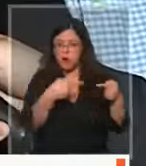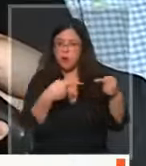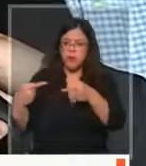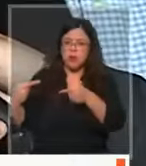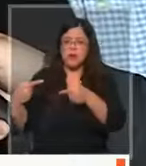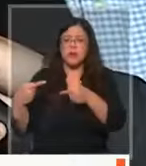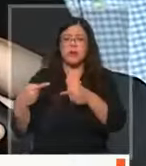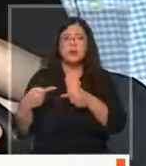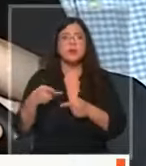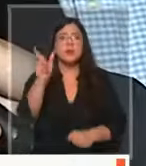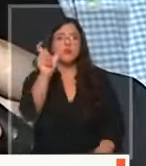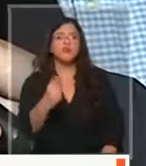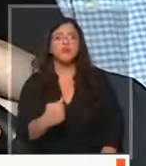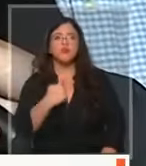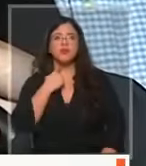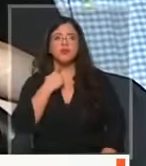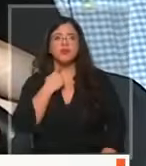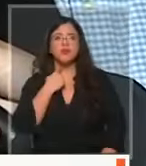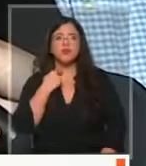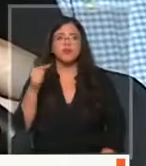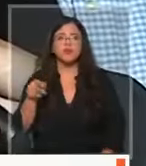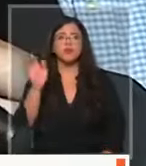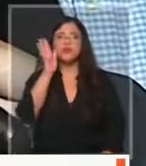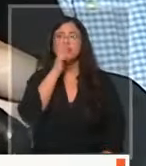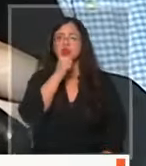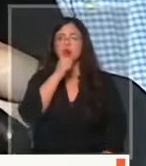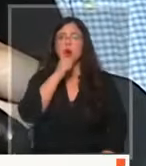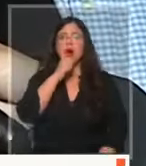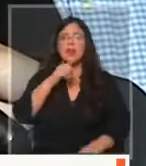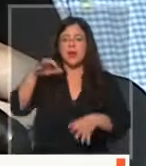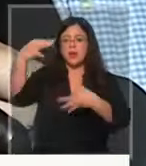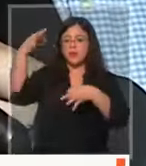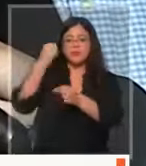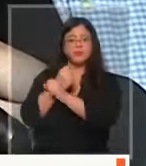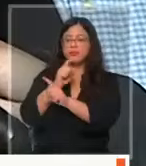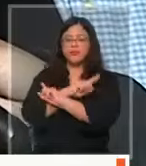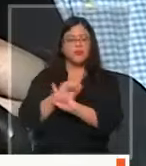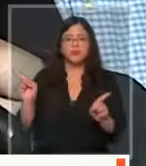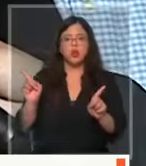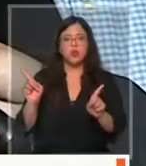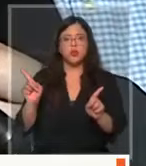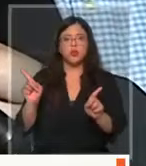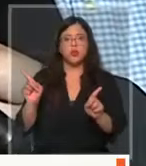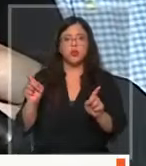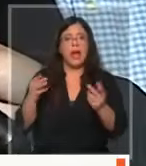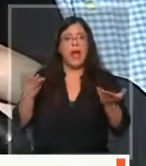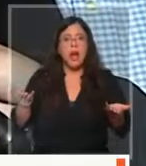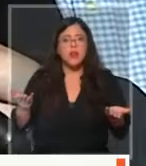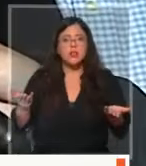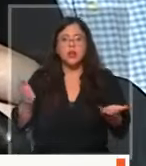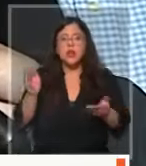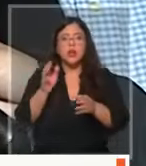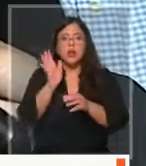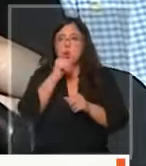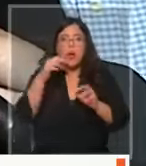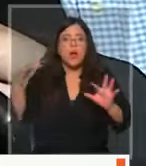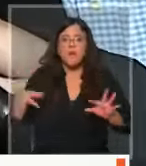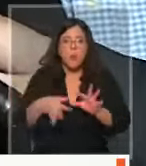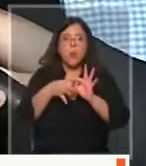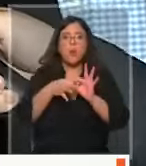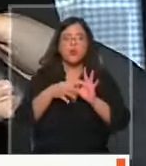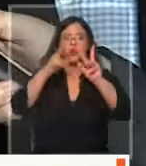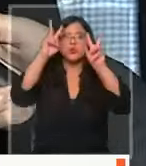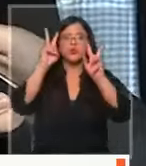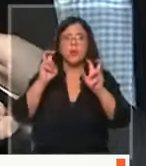La víctima, al menos, no tiene antecedentes policiales. Por lo tanto, no podría vincularse con algún tema de